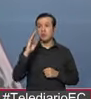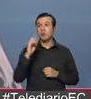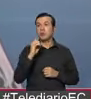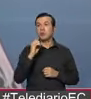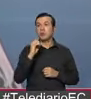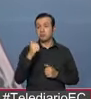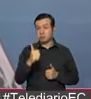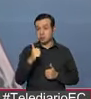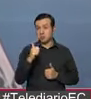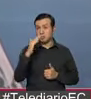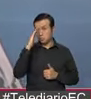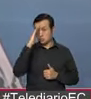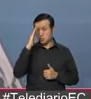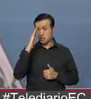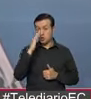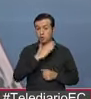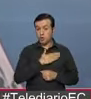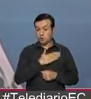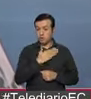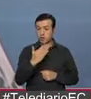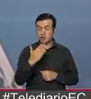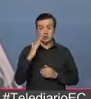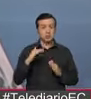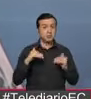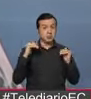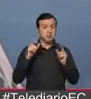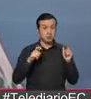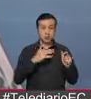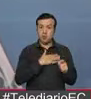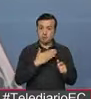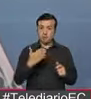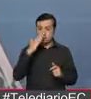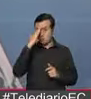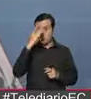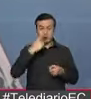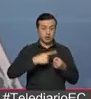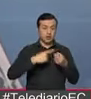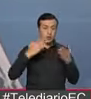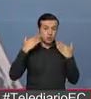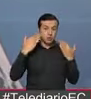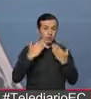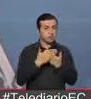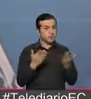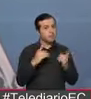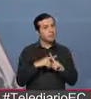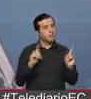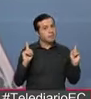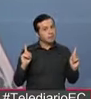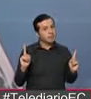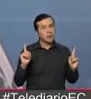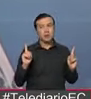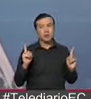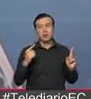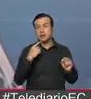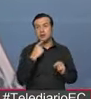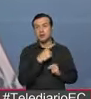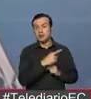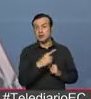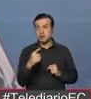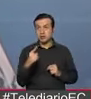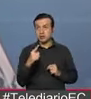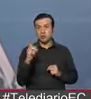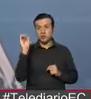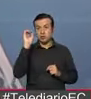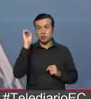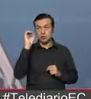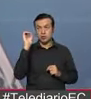bastante bien en la percepción de confianza de la ciudadanía tanto en quito como en guayaquil sin embargo se explicaba que luego de los hechos